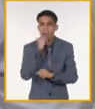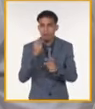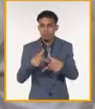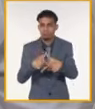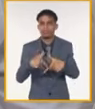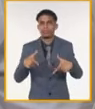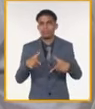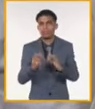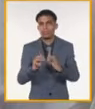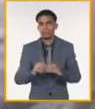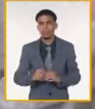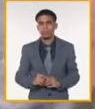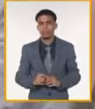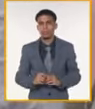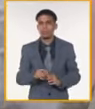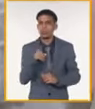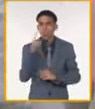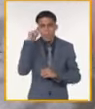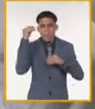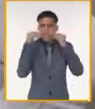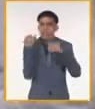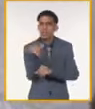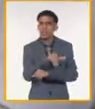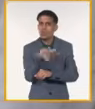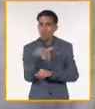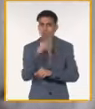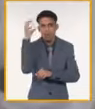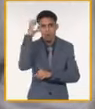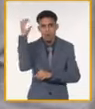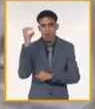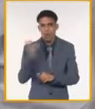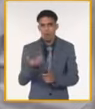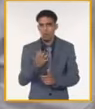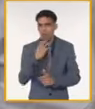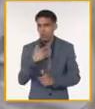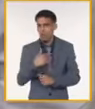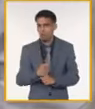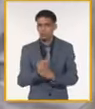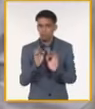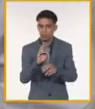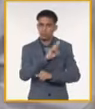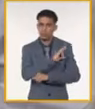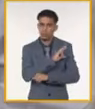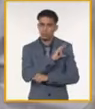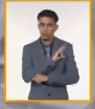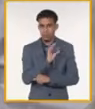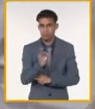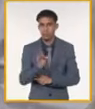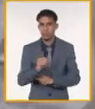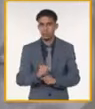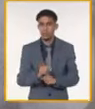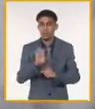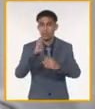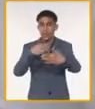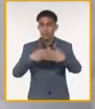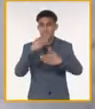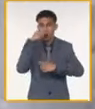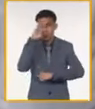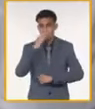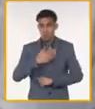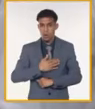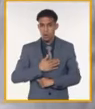eh lo observa así también el el gobierno sí efectivamente el el entramado empresarial cubano tiene